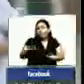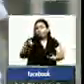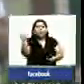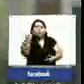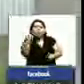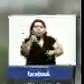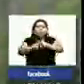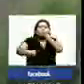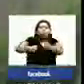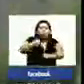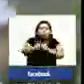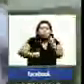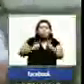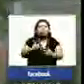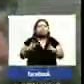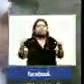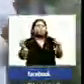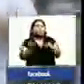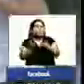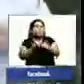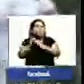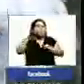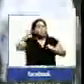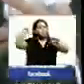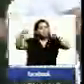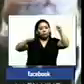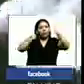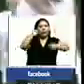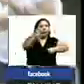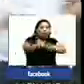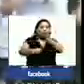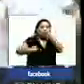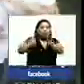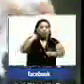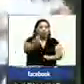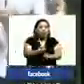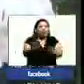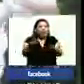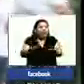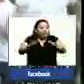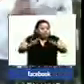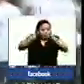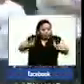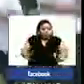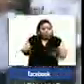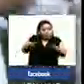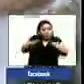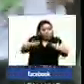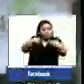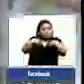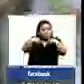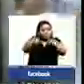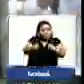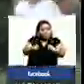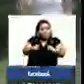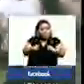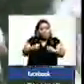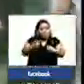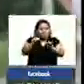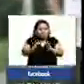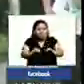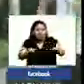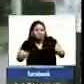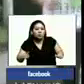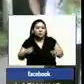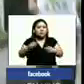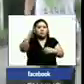deportiva Sino que a la actividad física También Porque el correr Es una actividad física Que le beneficia Para la salud Pues de De todos los niños